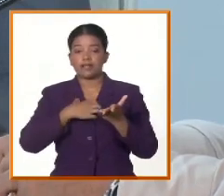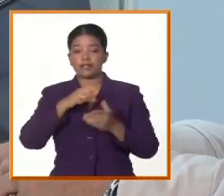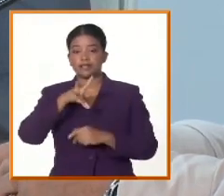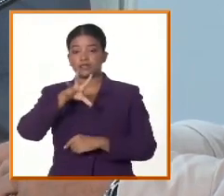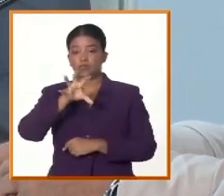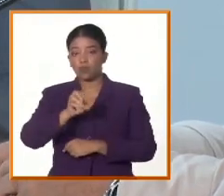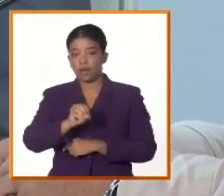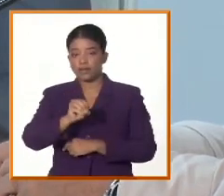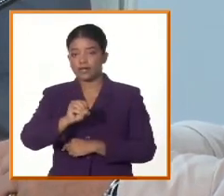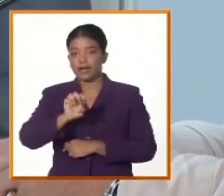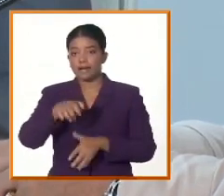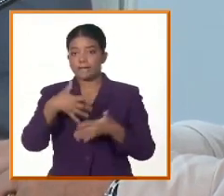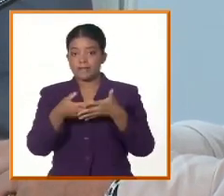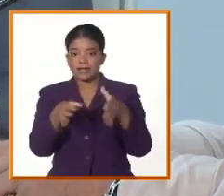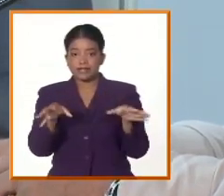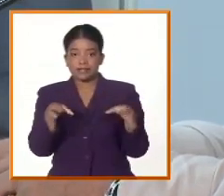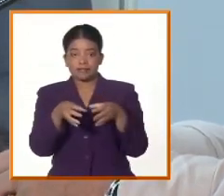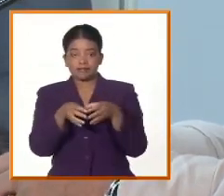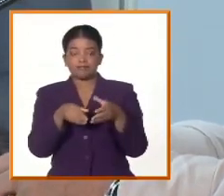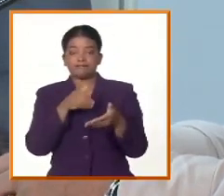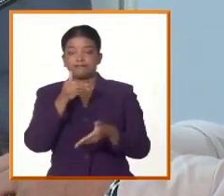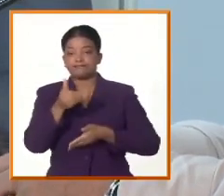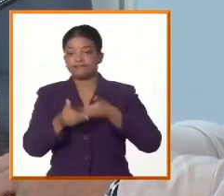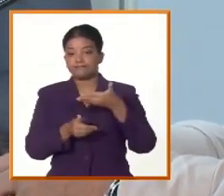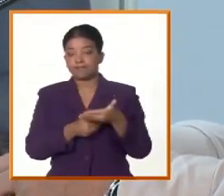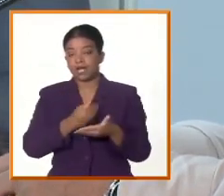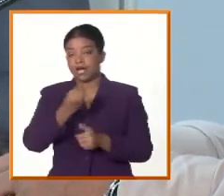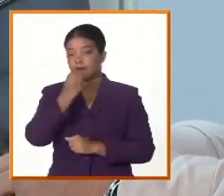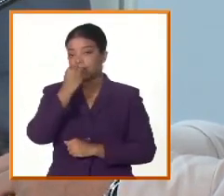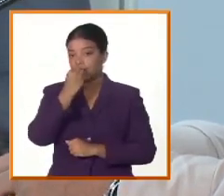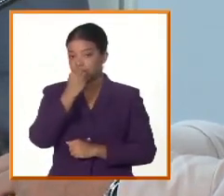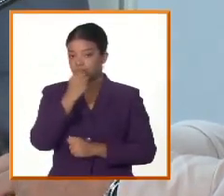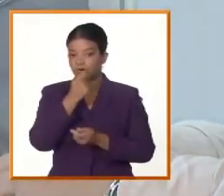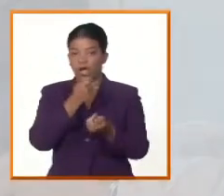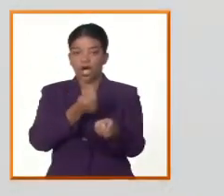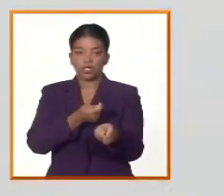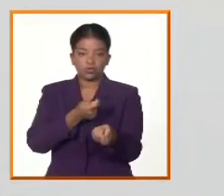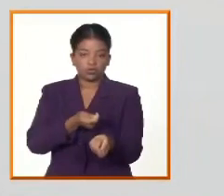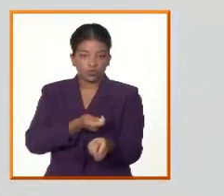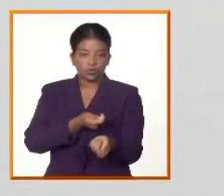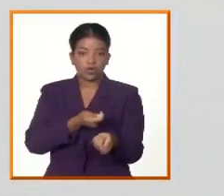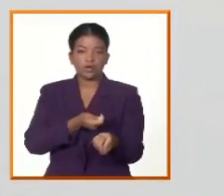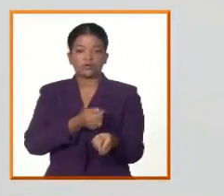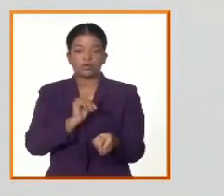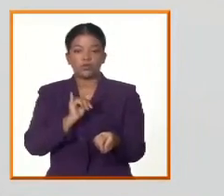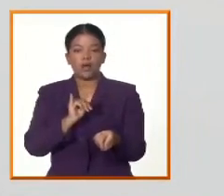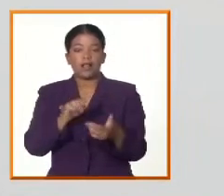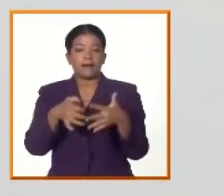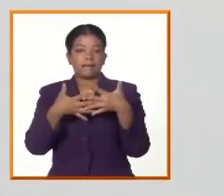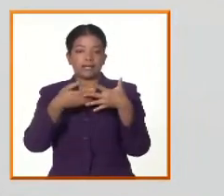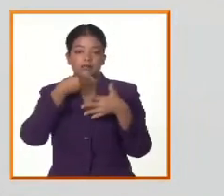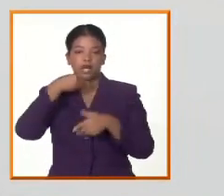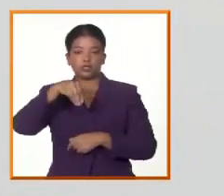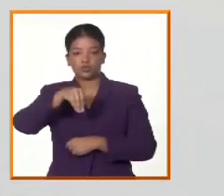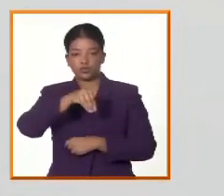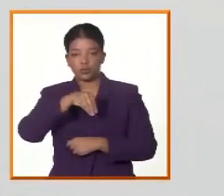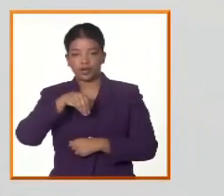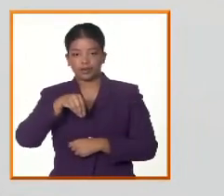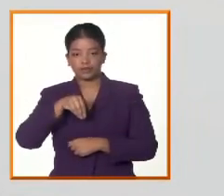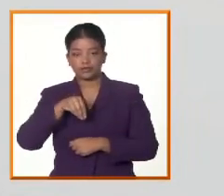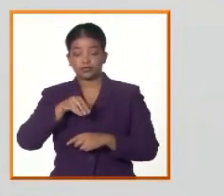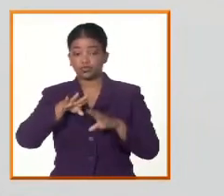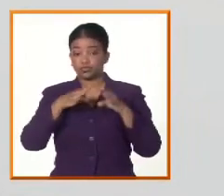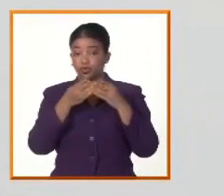para el procesamiento de alimentos fundamentalmente en la agricultura y el sistema de a Cuba y todo esto entramado productivo genera una competencia